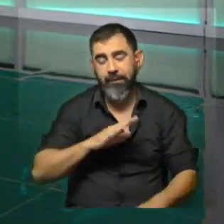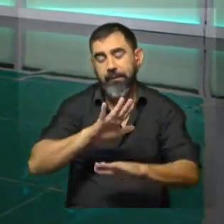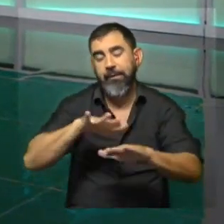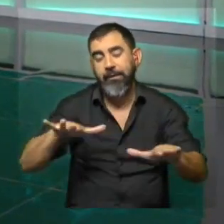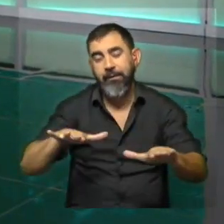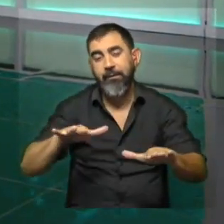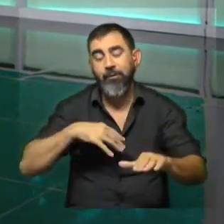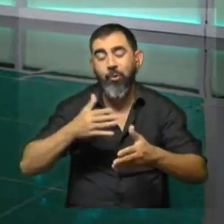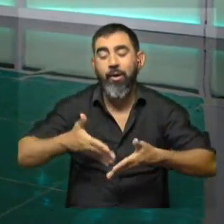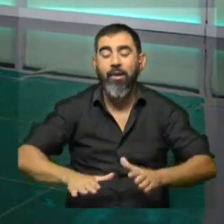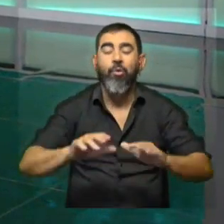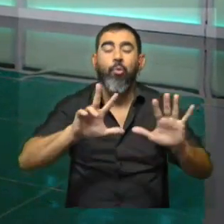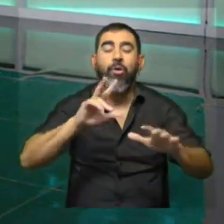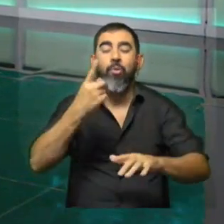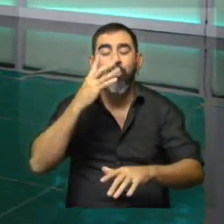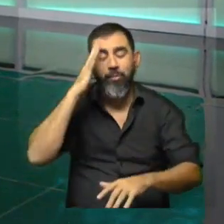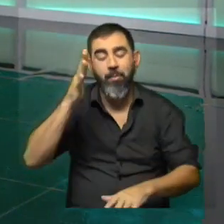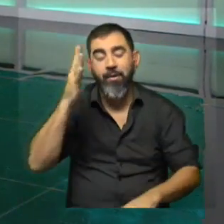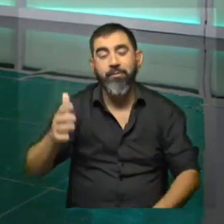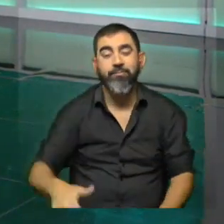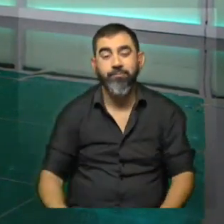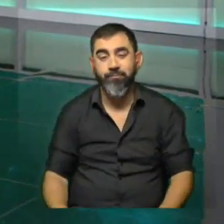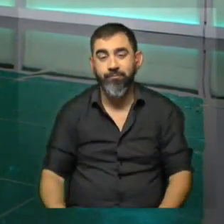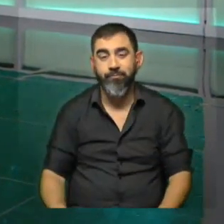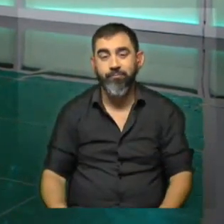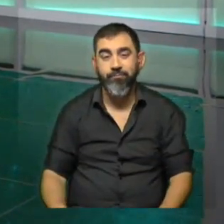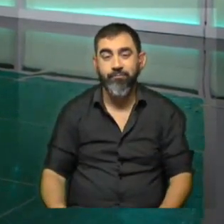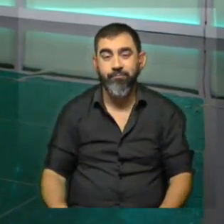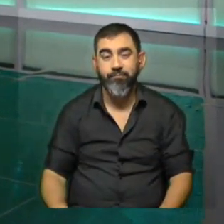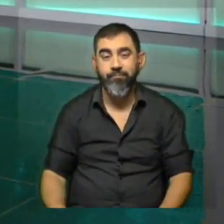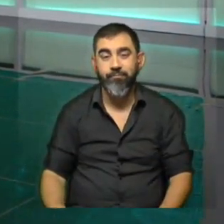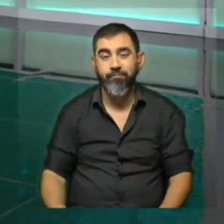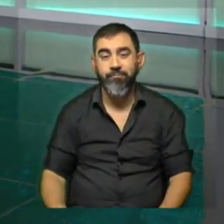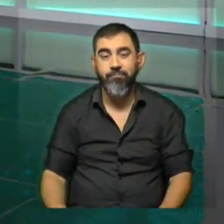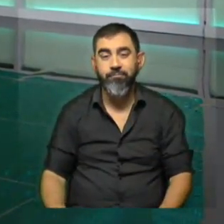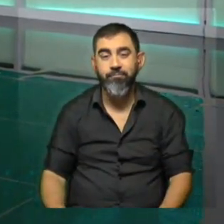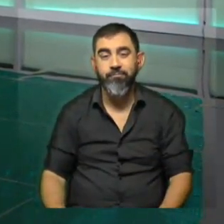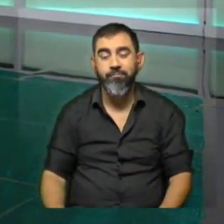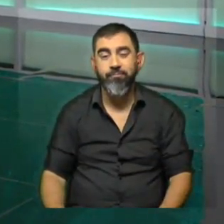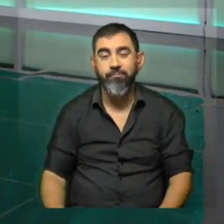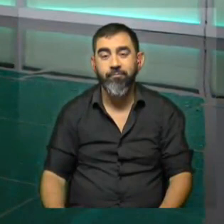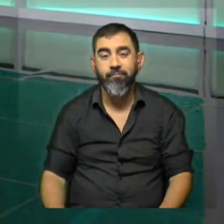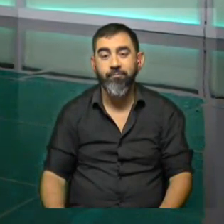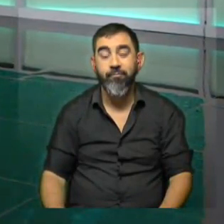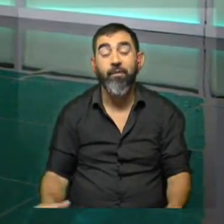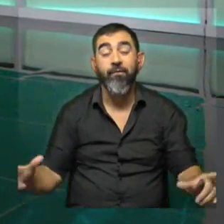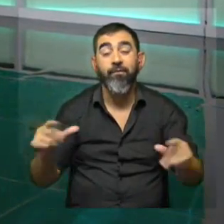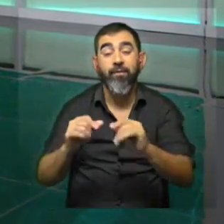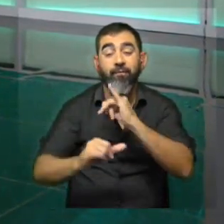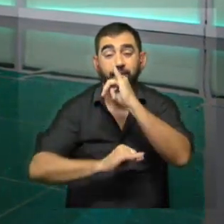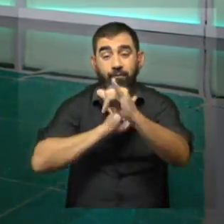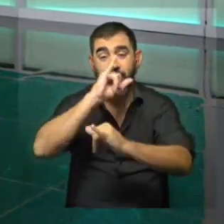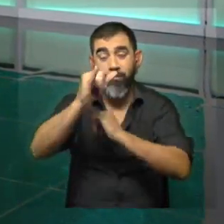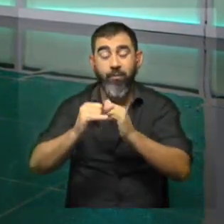19881 Imagínese Pero bueno así las cosas sabe qué hasta acá llegamos